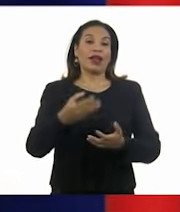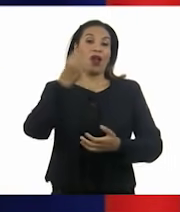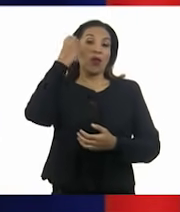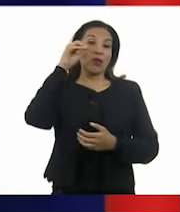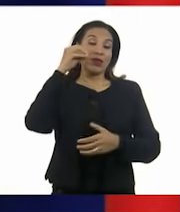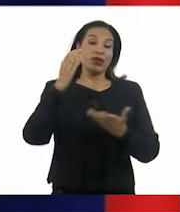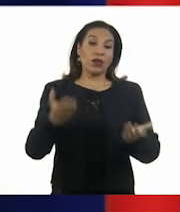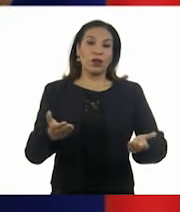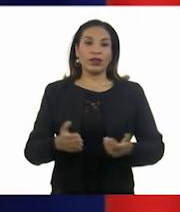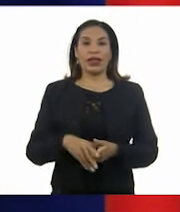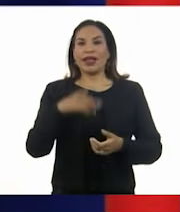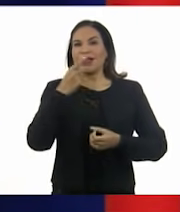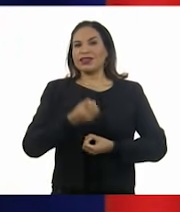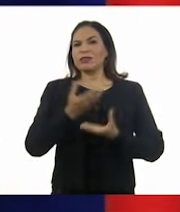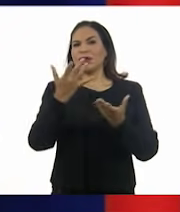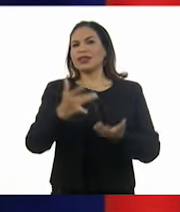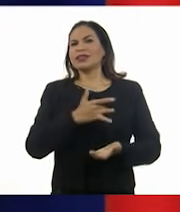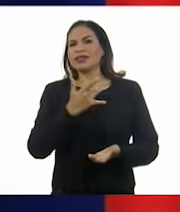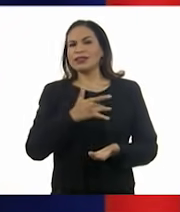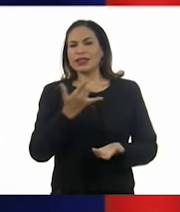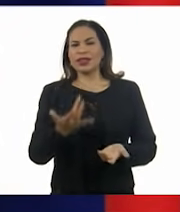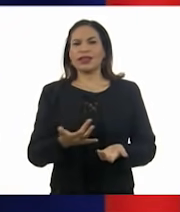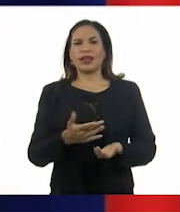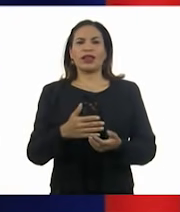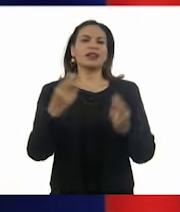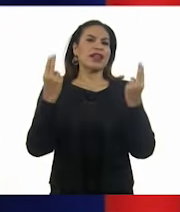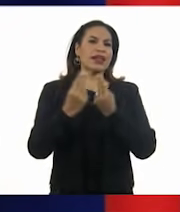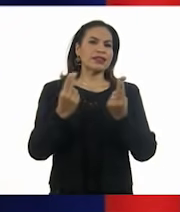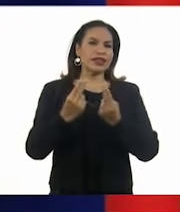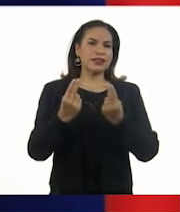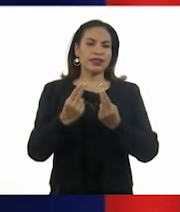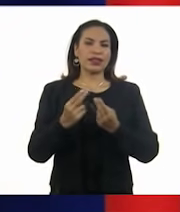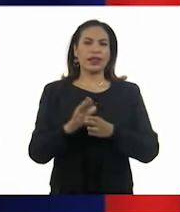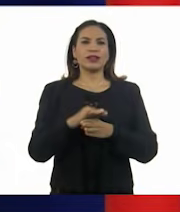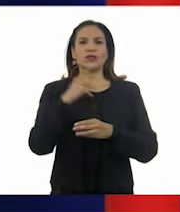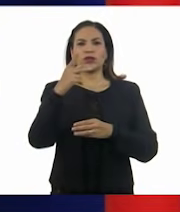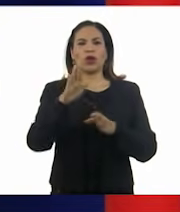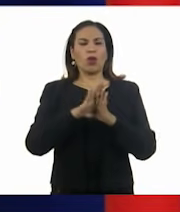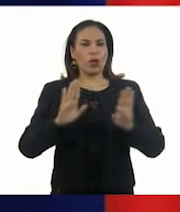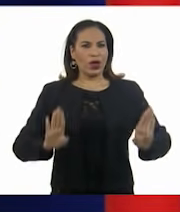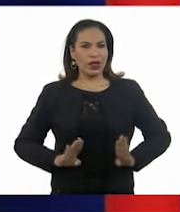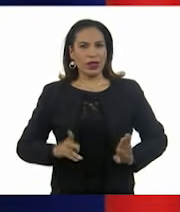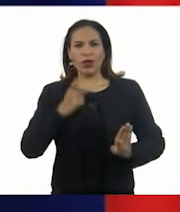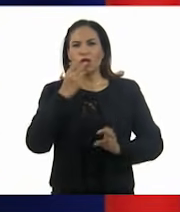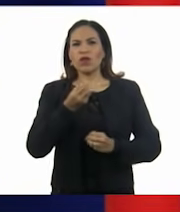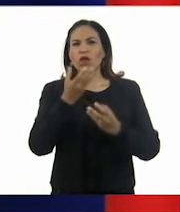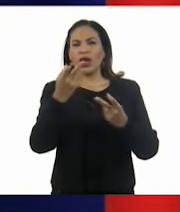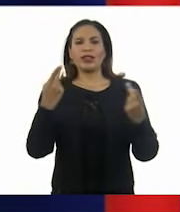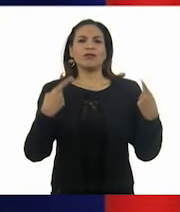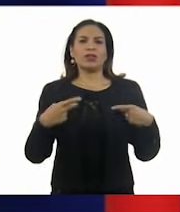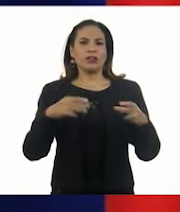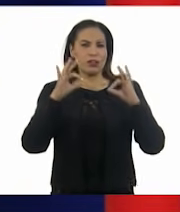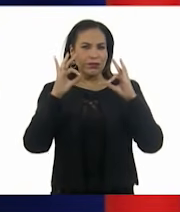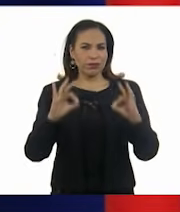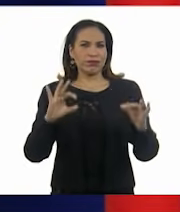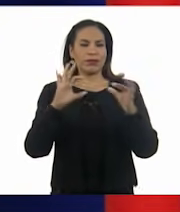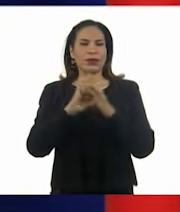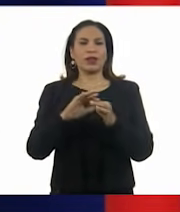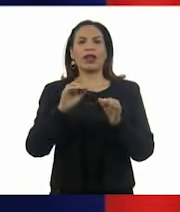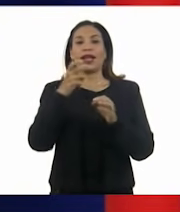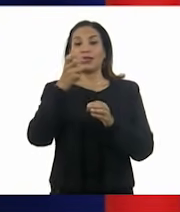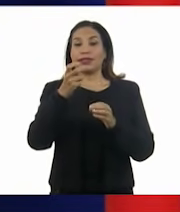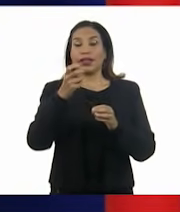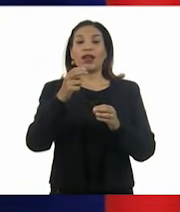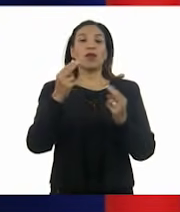opinión, expresar lo que sientes o necesitas en el tono adecuado, con la persona adecuada, en el